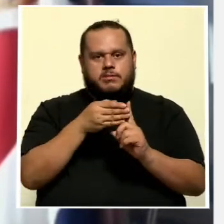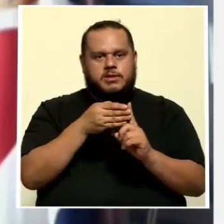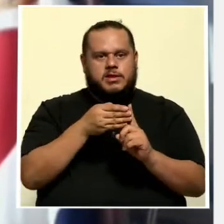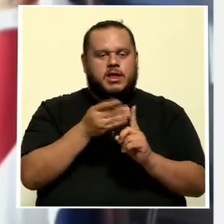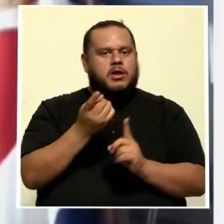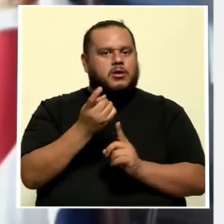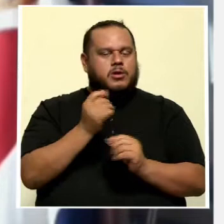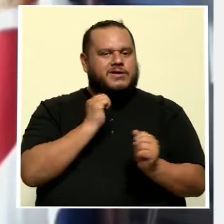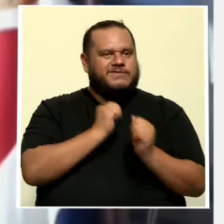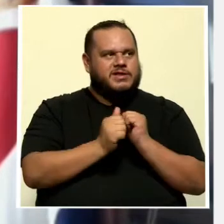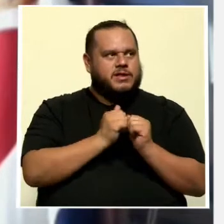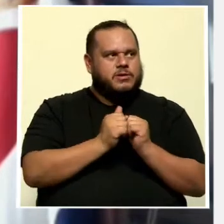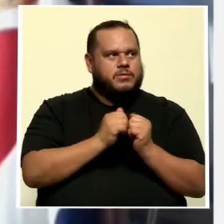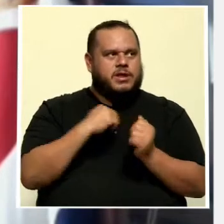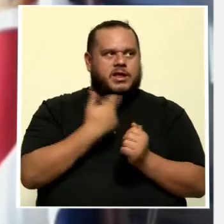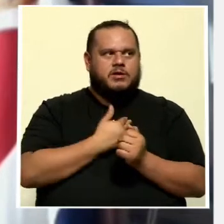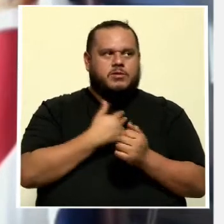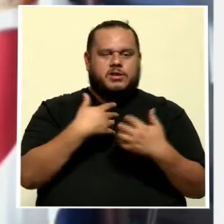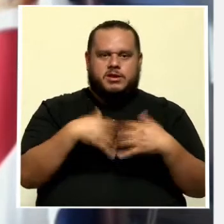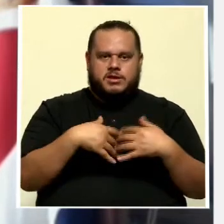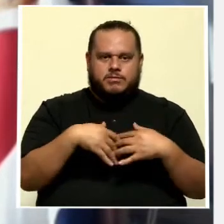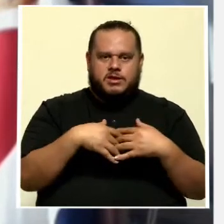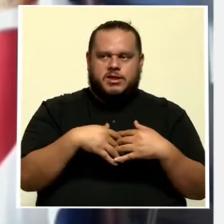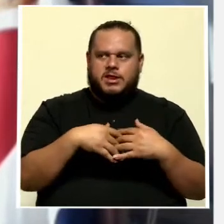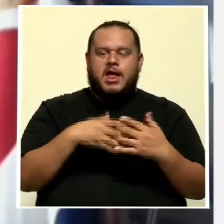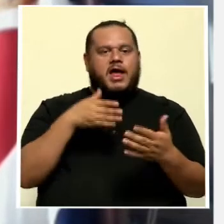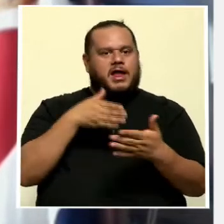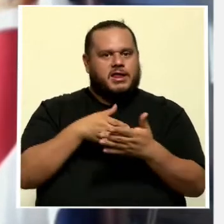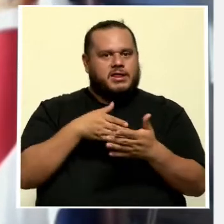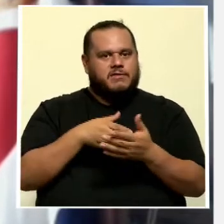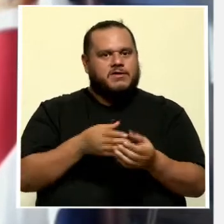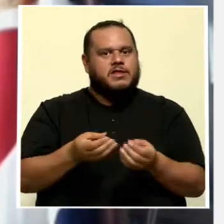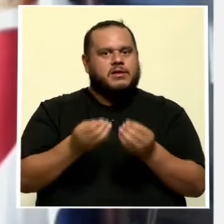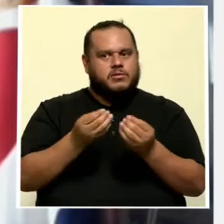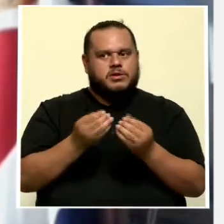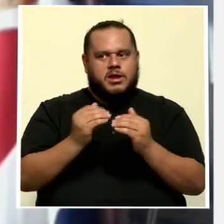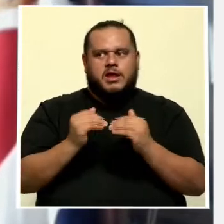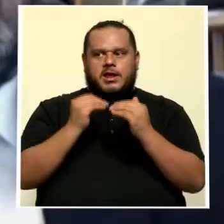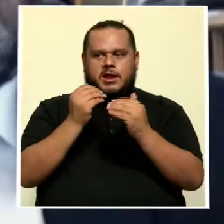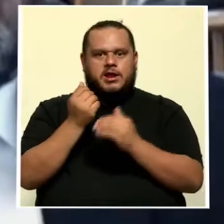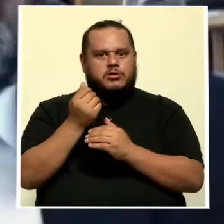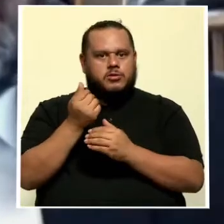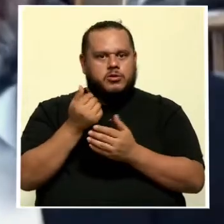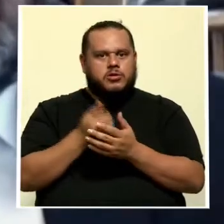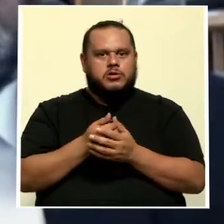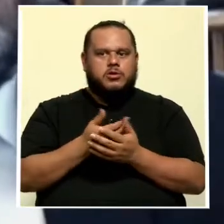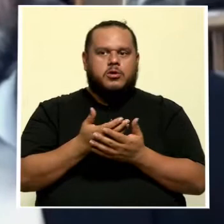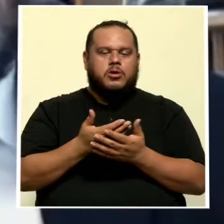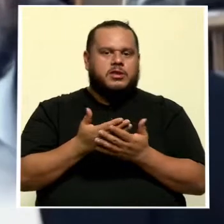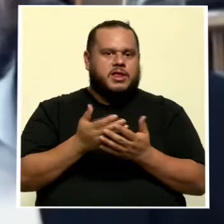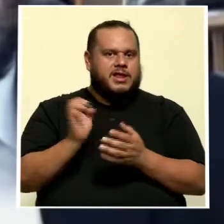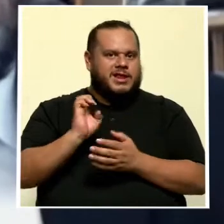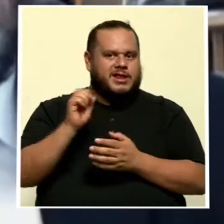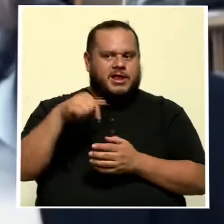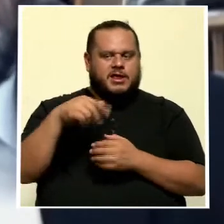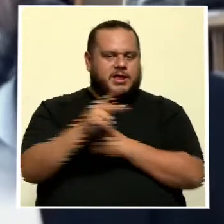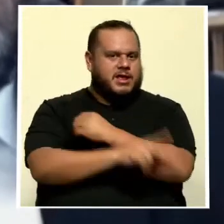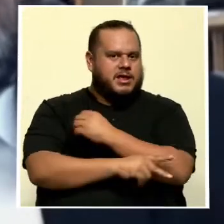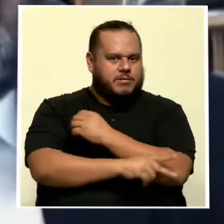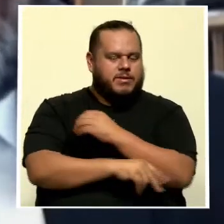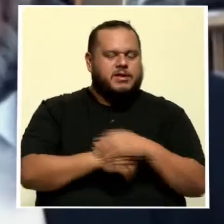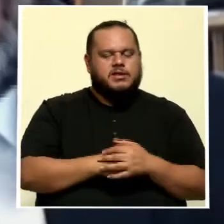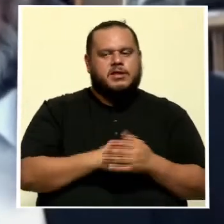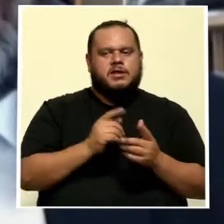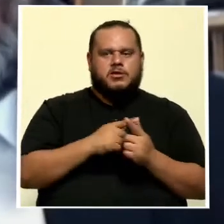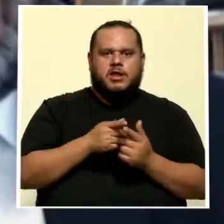falta de competitividad de nuestras empresas, a las que afectan muchísimo el alto costo de la energía en nuestro país. El ICE ha resultado